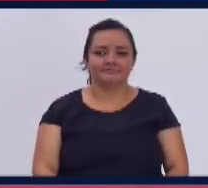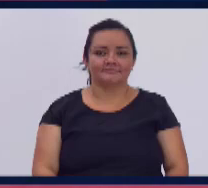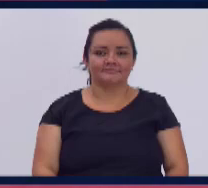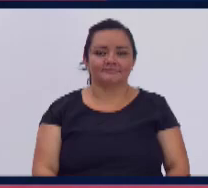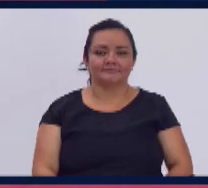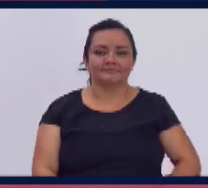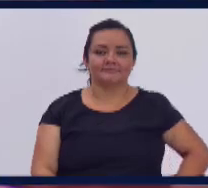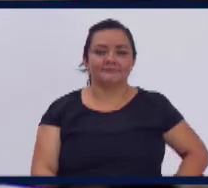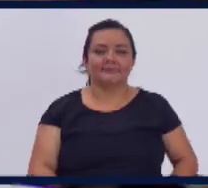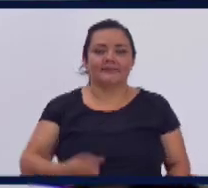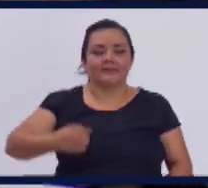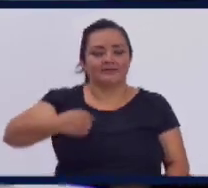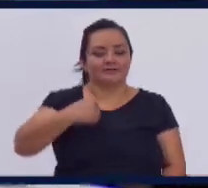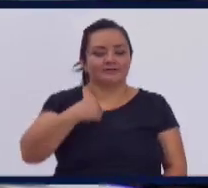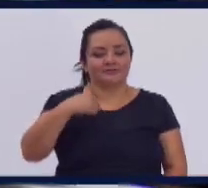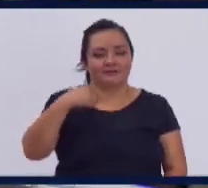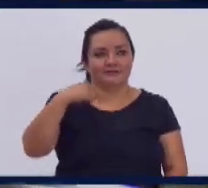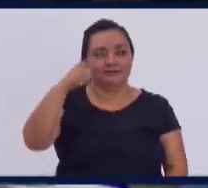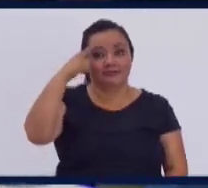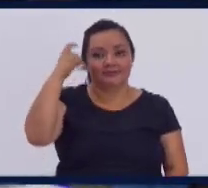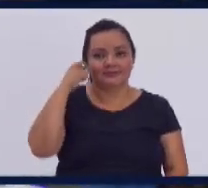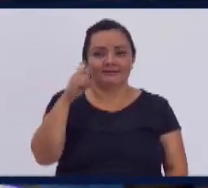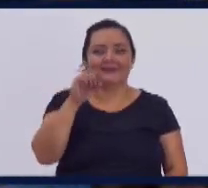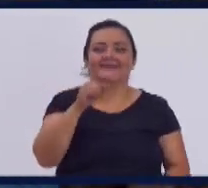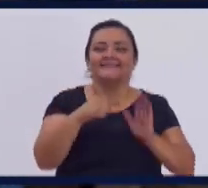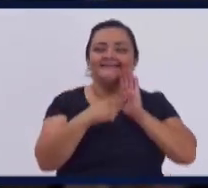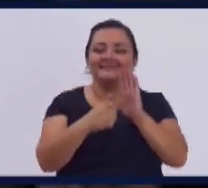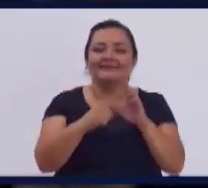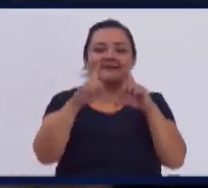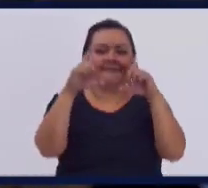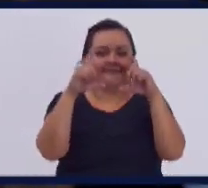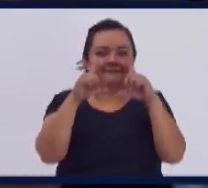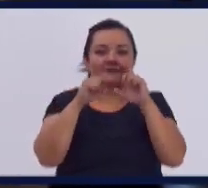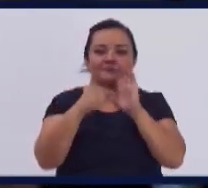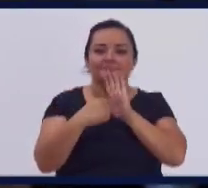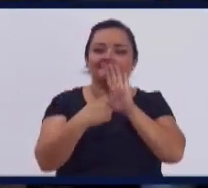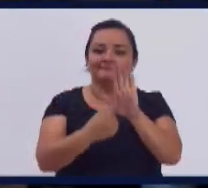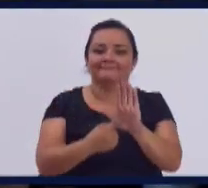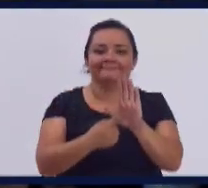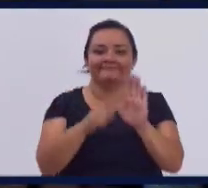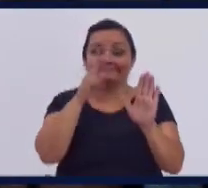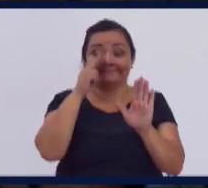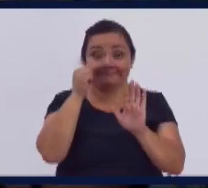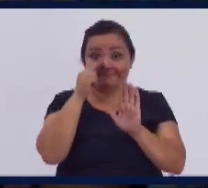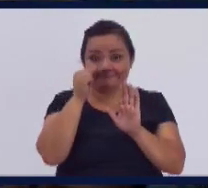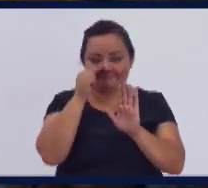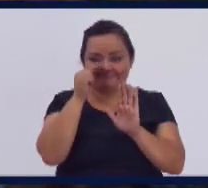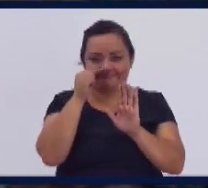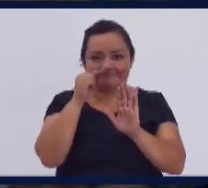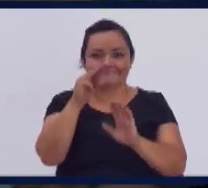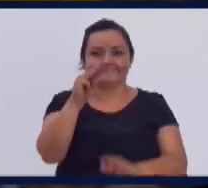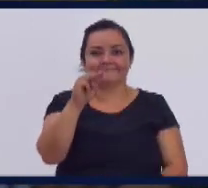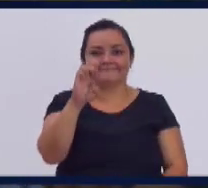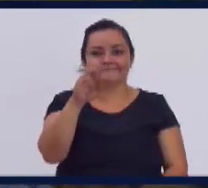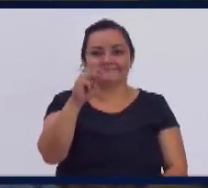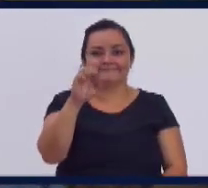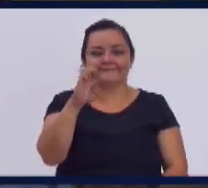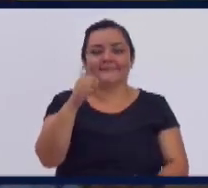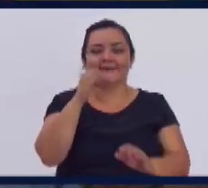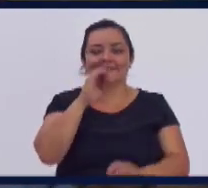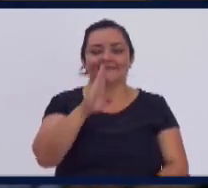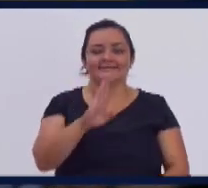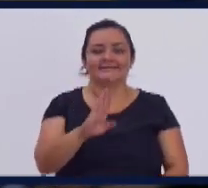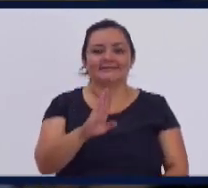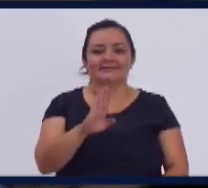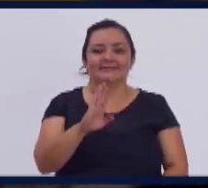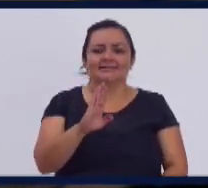Puse yo un meme de los que me acordaban, los amigos que nos saludaron, y muchas gracias al equipo y a la iglesia por ese tremendo regalo que me han dado hoy. Pero puse un meme